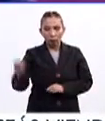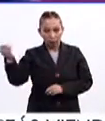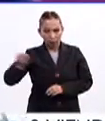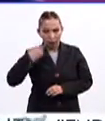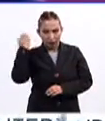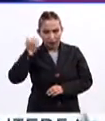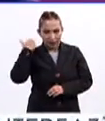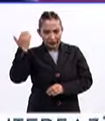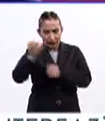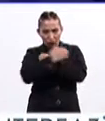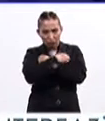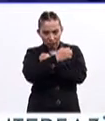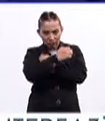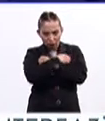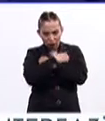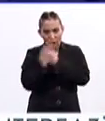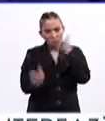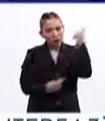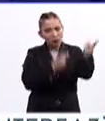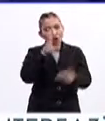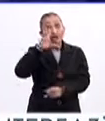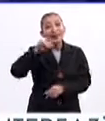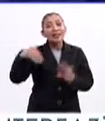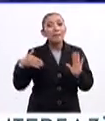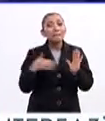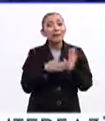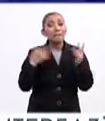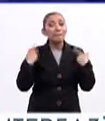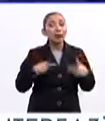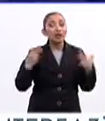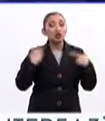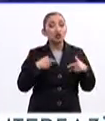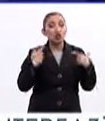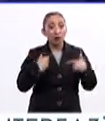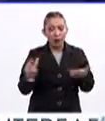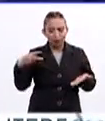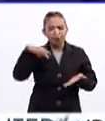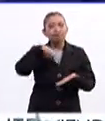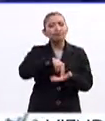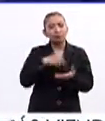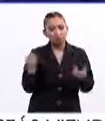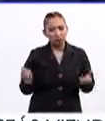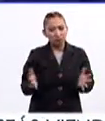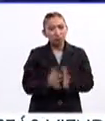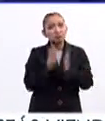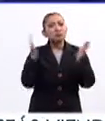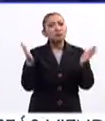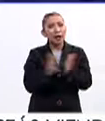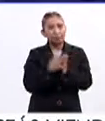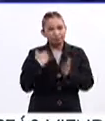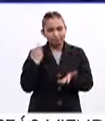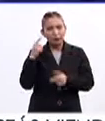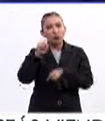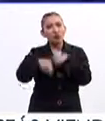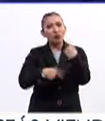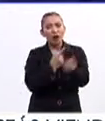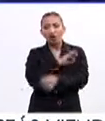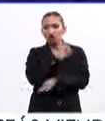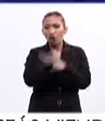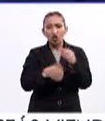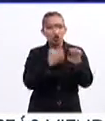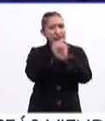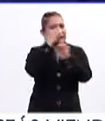foros educativos, más de 80,000 personas participaron de manera presencial en todas